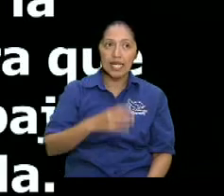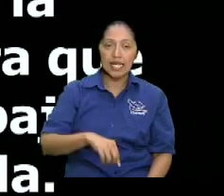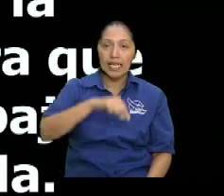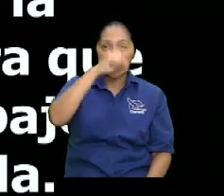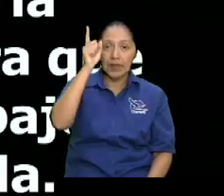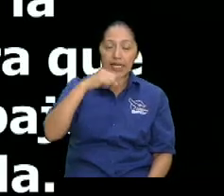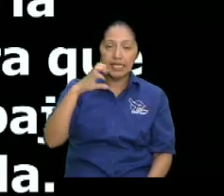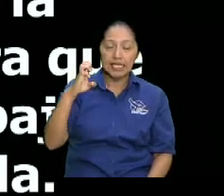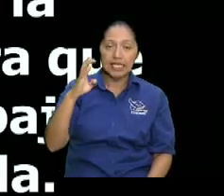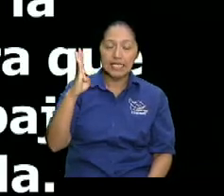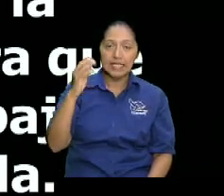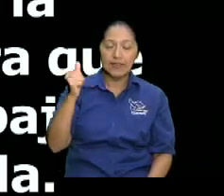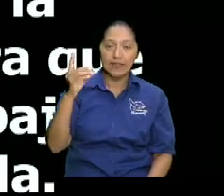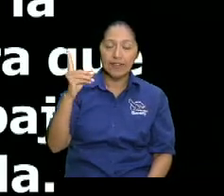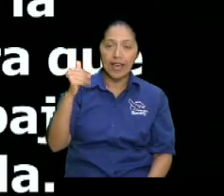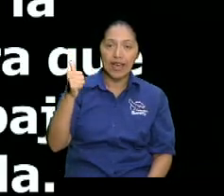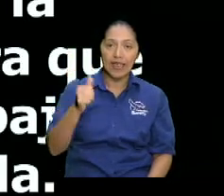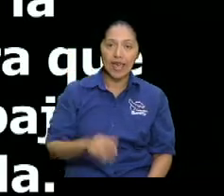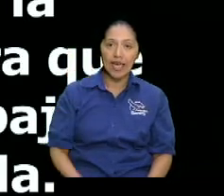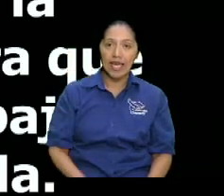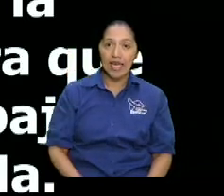de pobres.